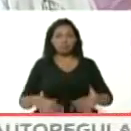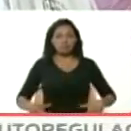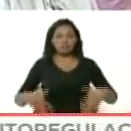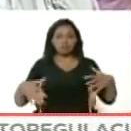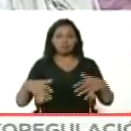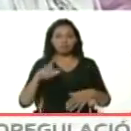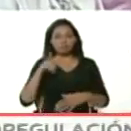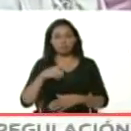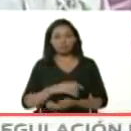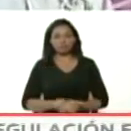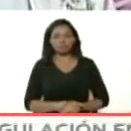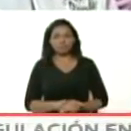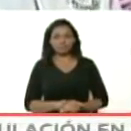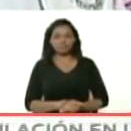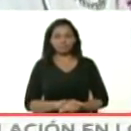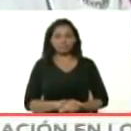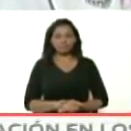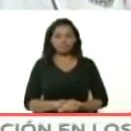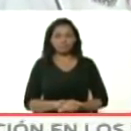Bueno,